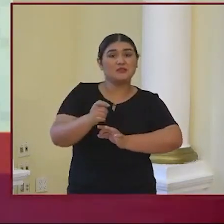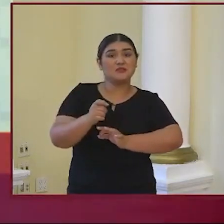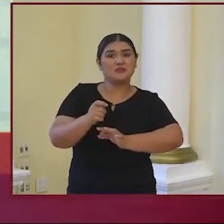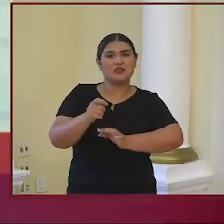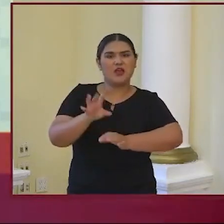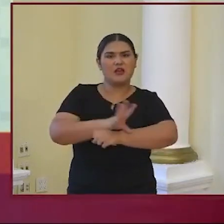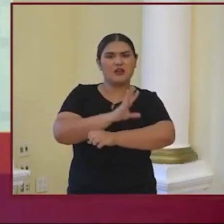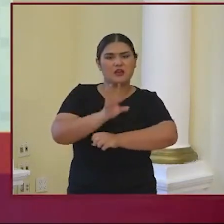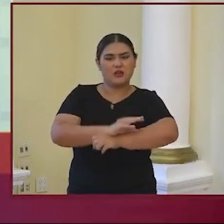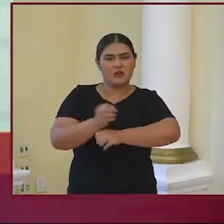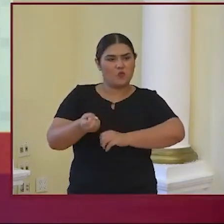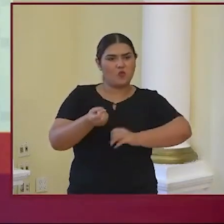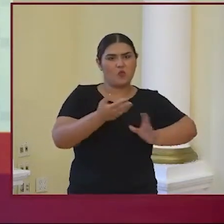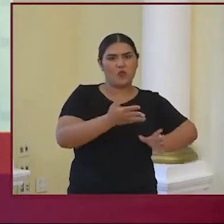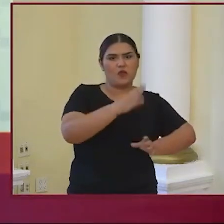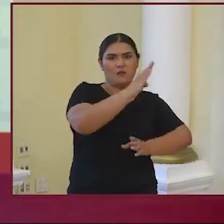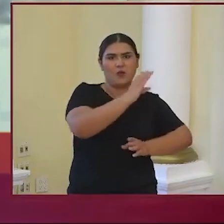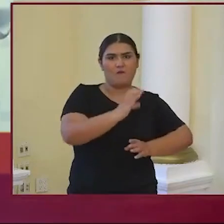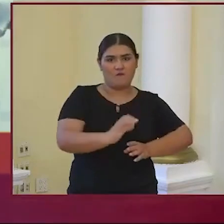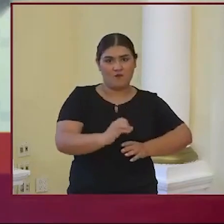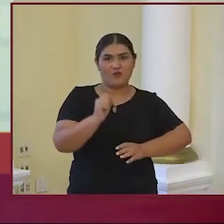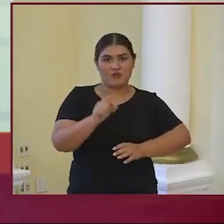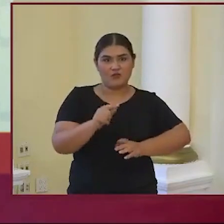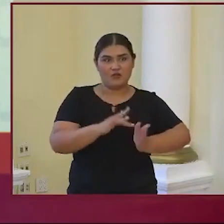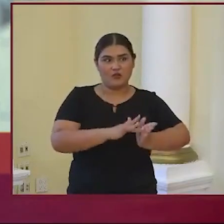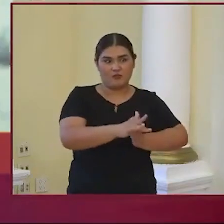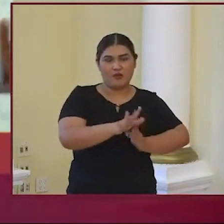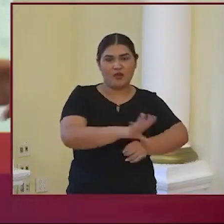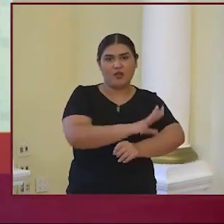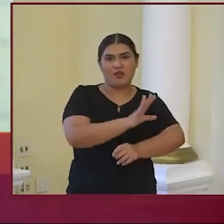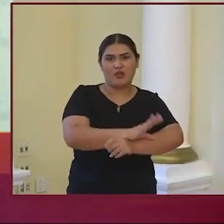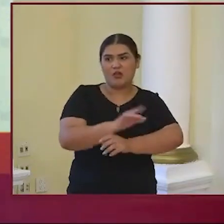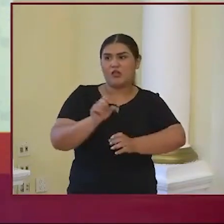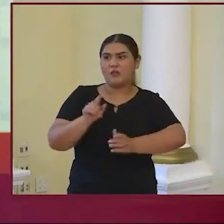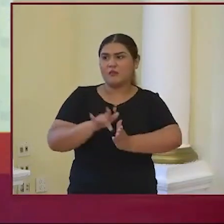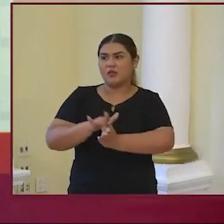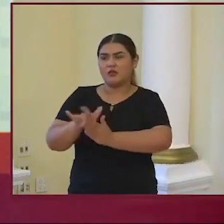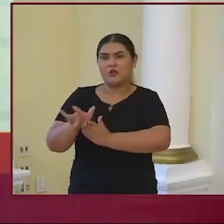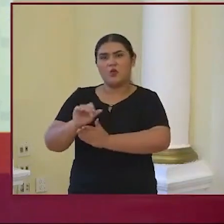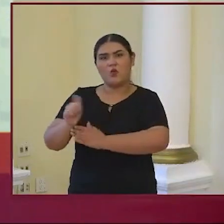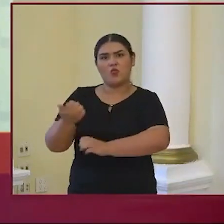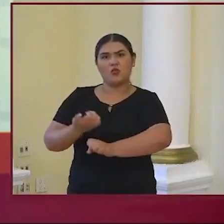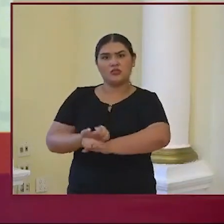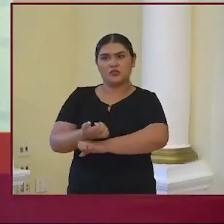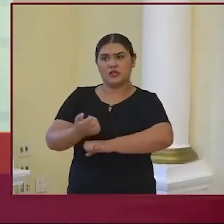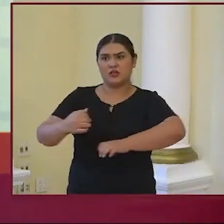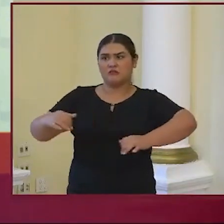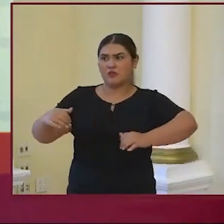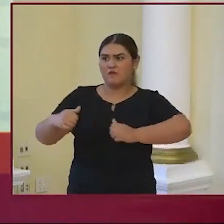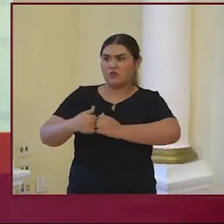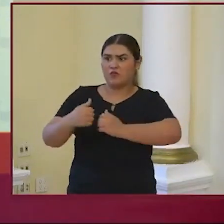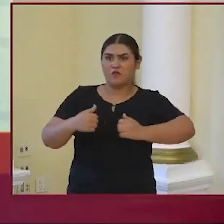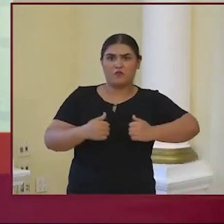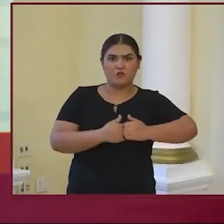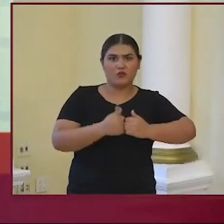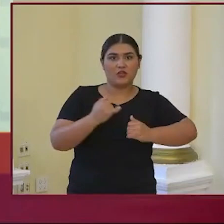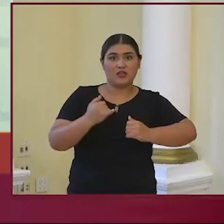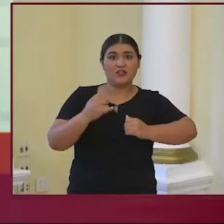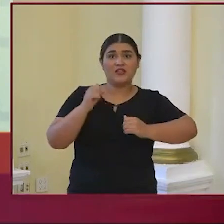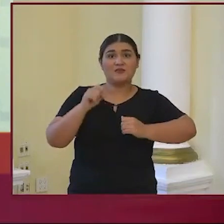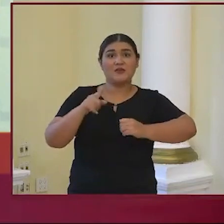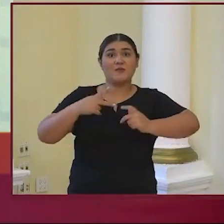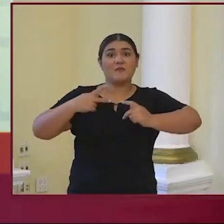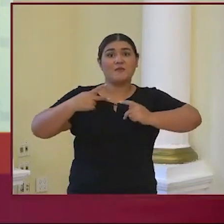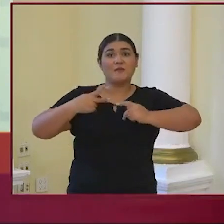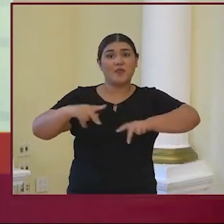a Baja California, pasar energía a los estados vecinos y vender a Estados Unidos.